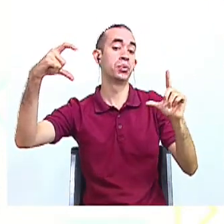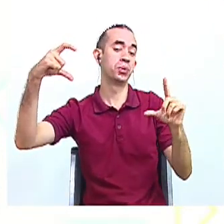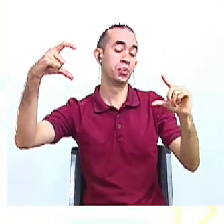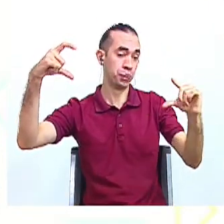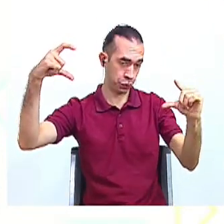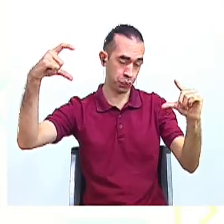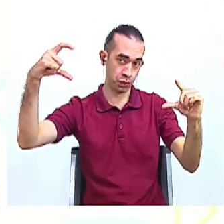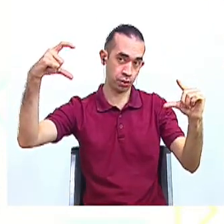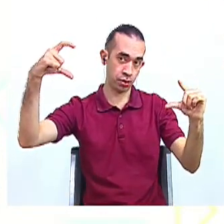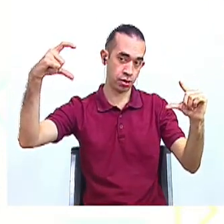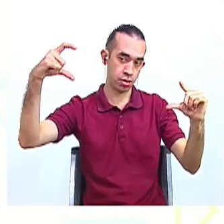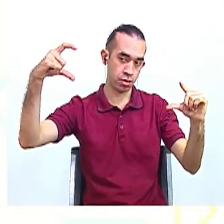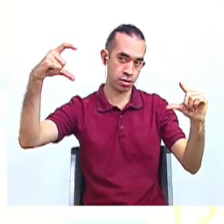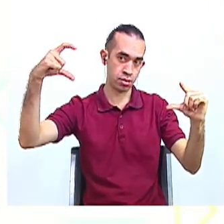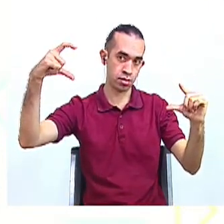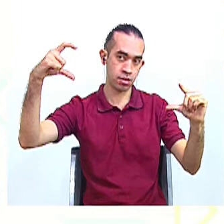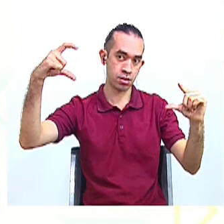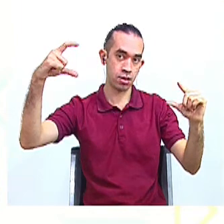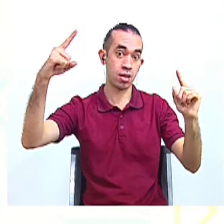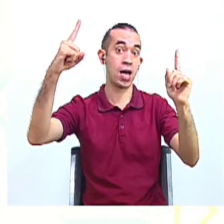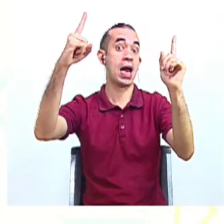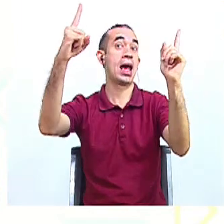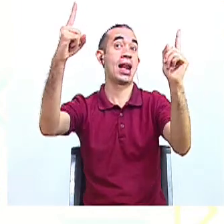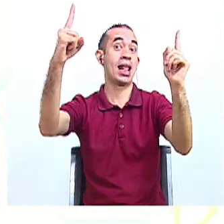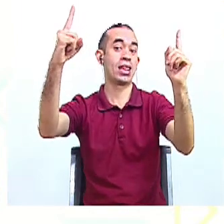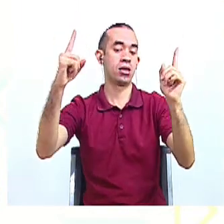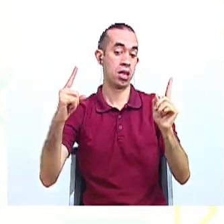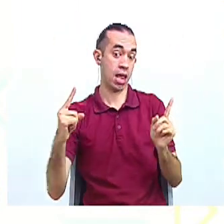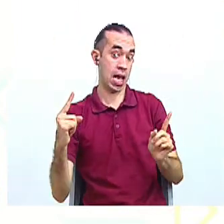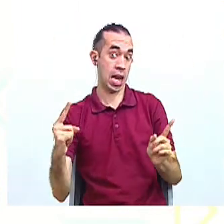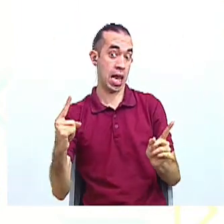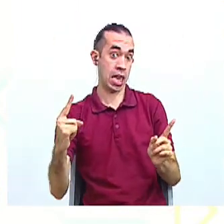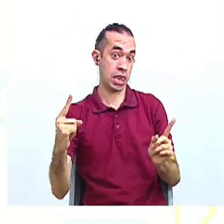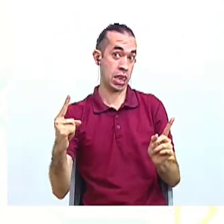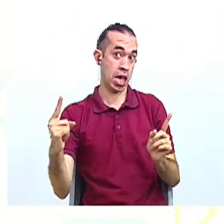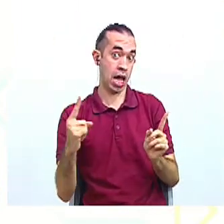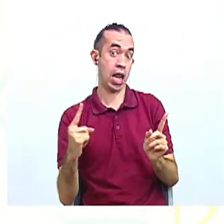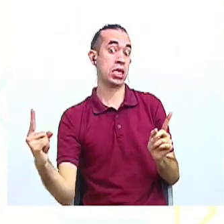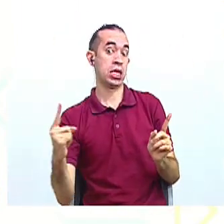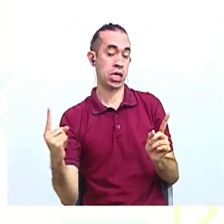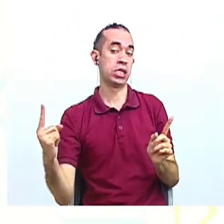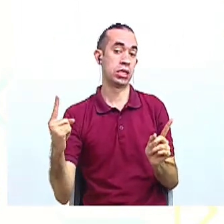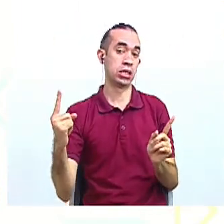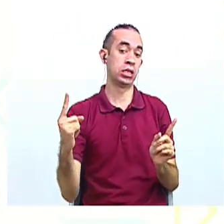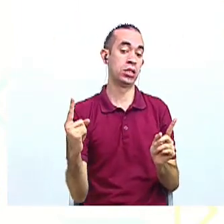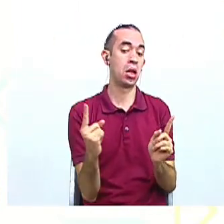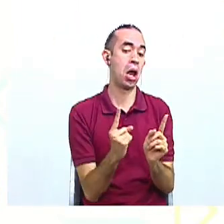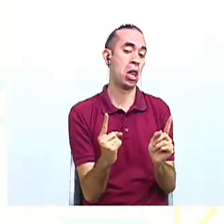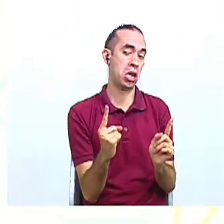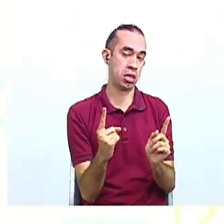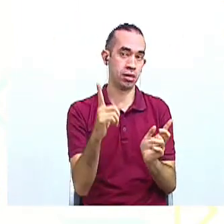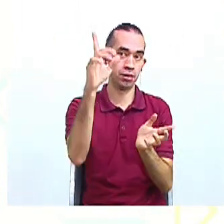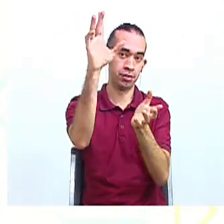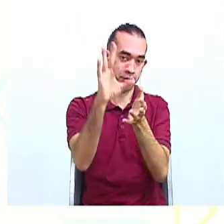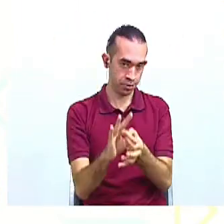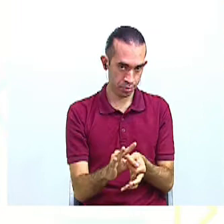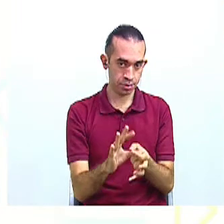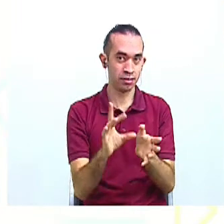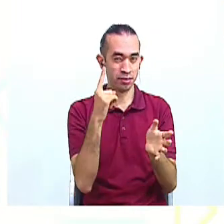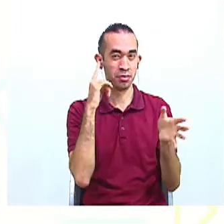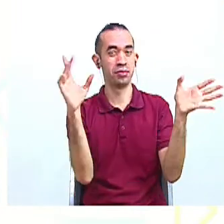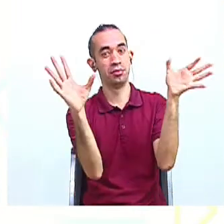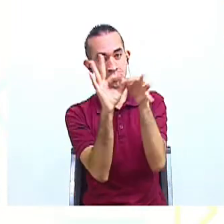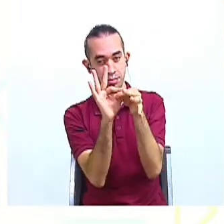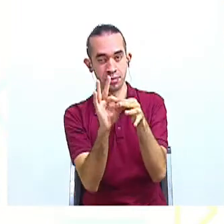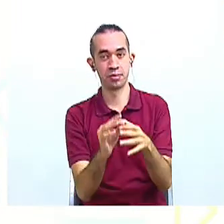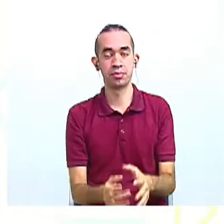más pequeño. Y el lado más grande del triángulo más grande con el lado más grande